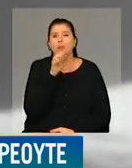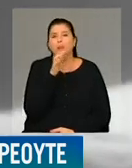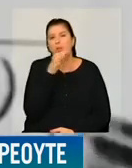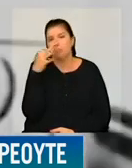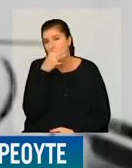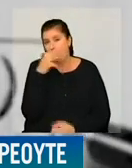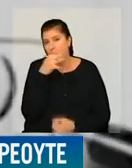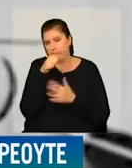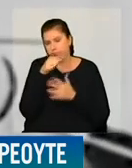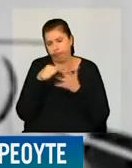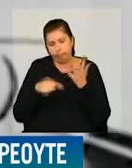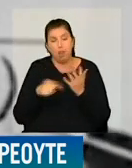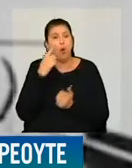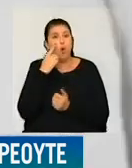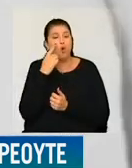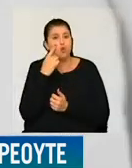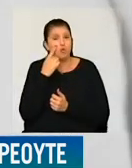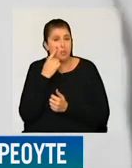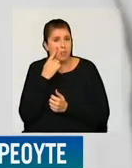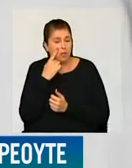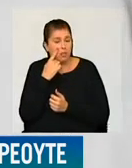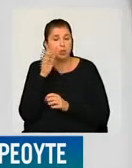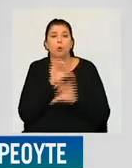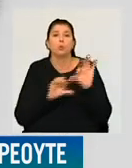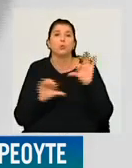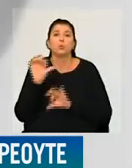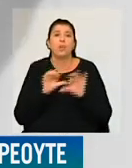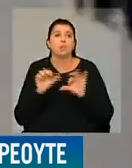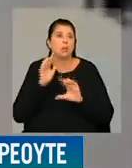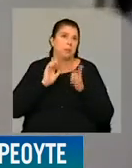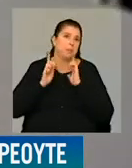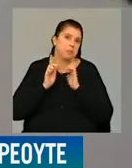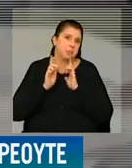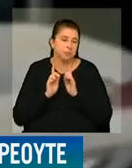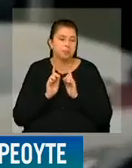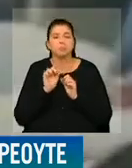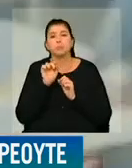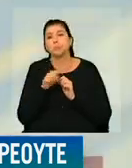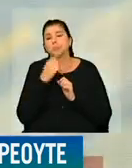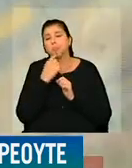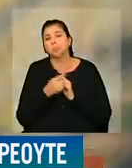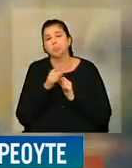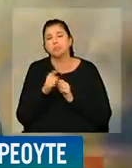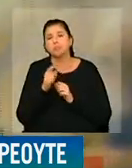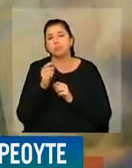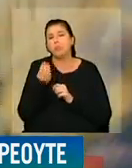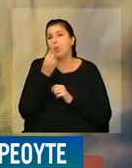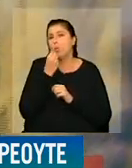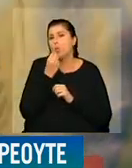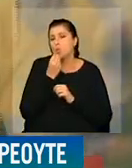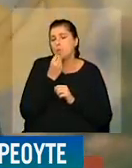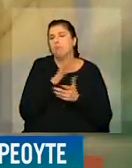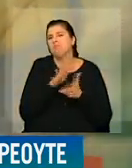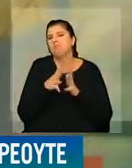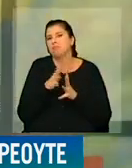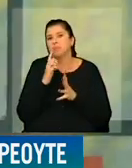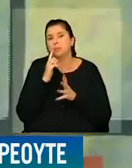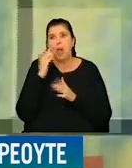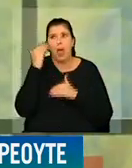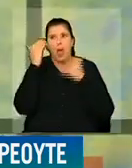otras, son conocidas popularmente como sustancias recreativas o sacramentos religiosos que se consumen en búsqueda de sus efectos psicotrópicos que